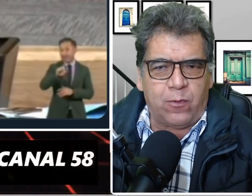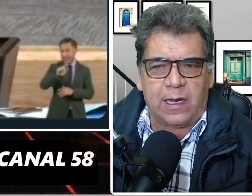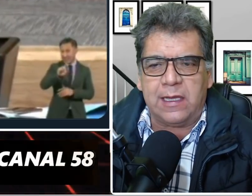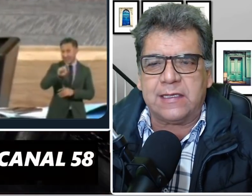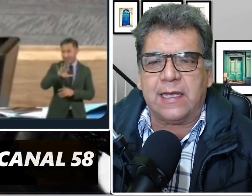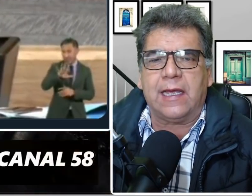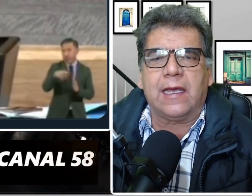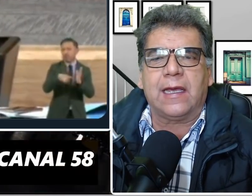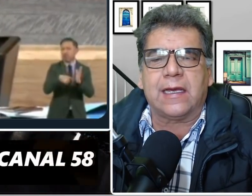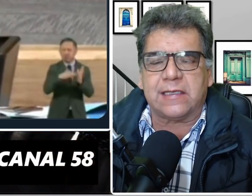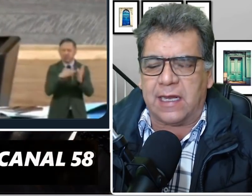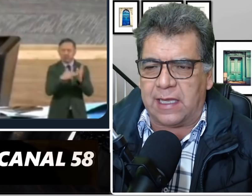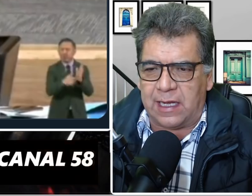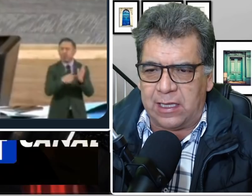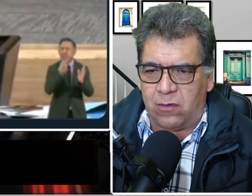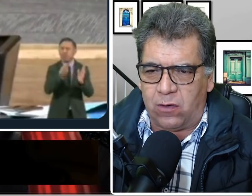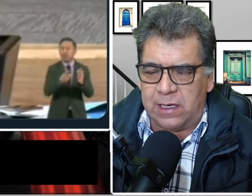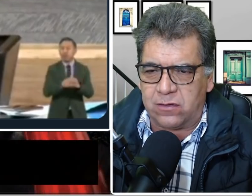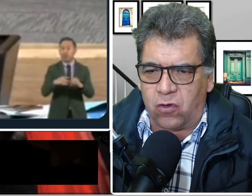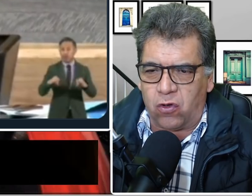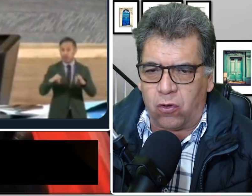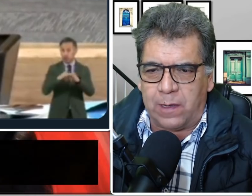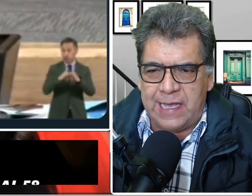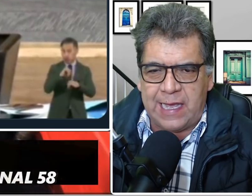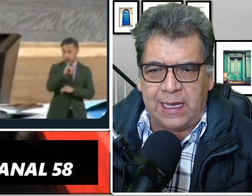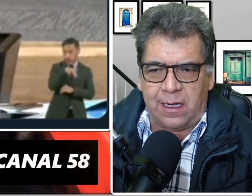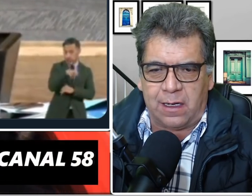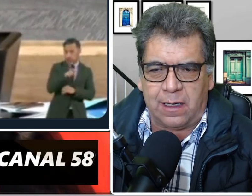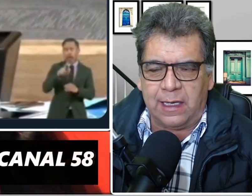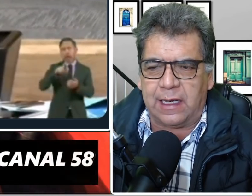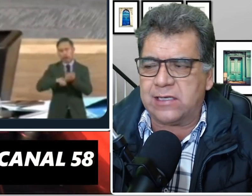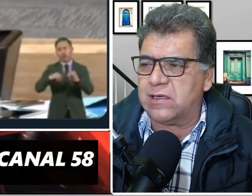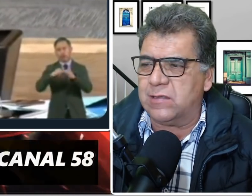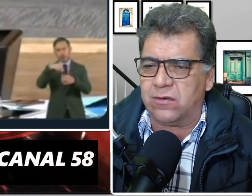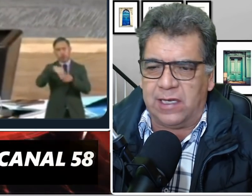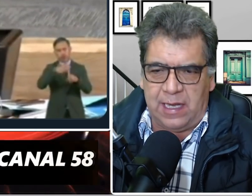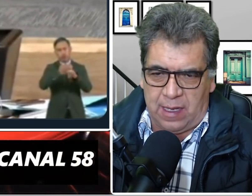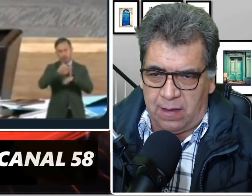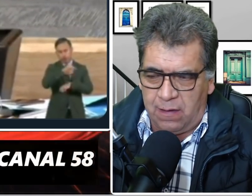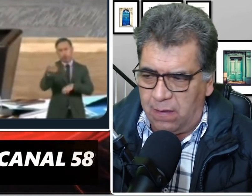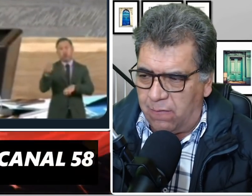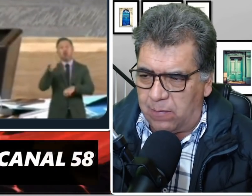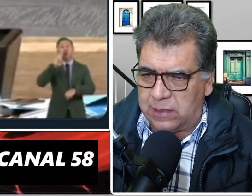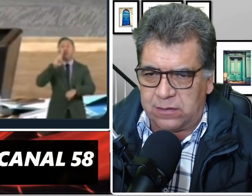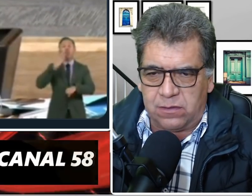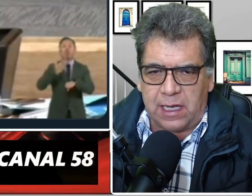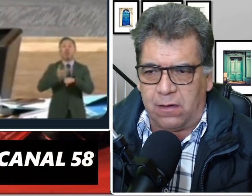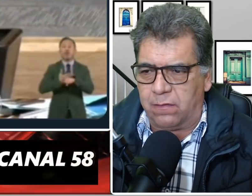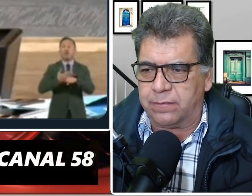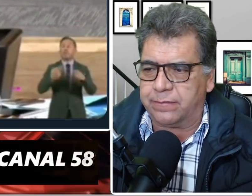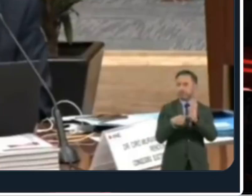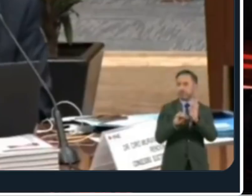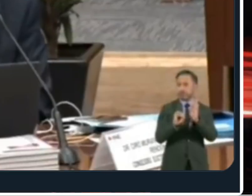misoginia porque dice que están atacando a Lorenzo Córdoba y a él, y que eso es misoginia. Vamos a